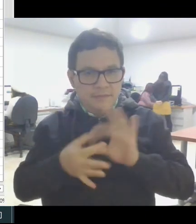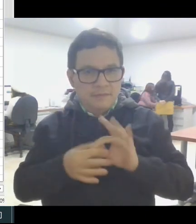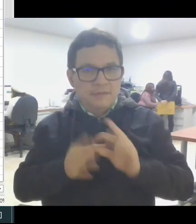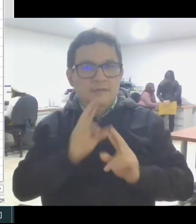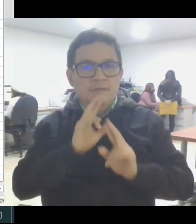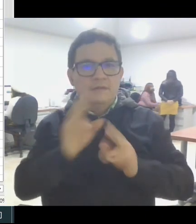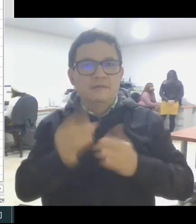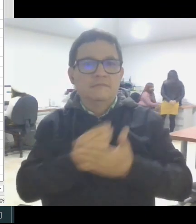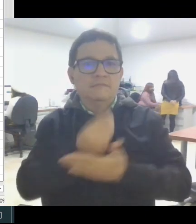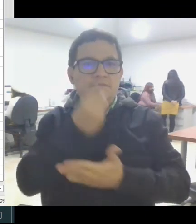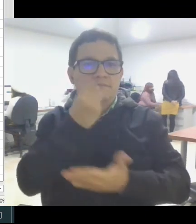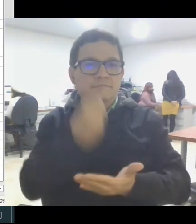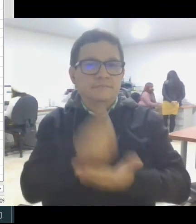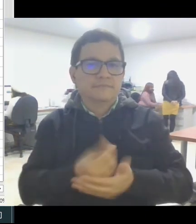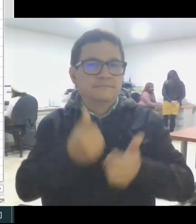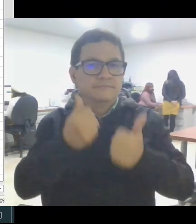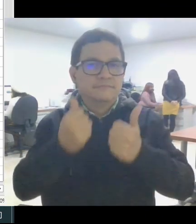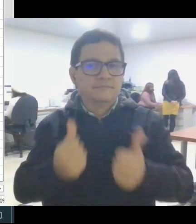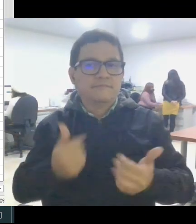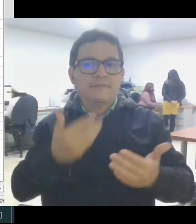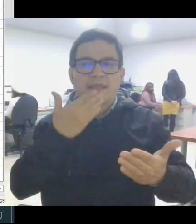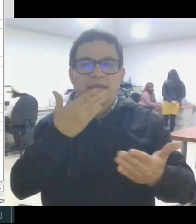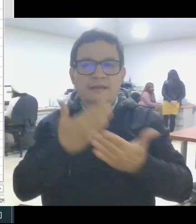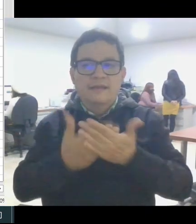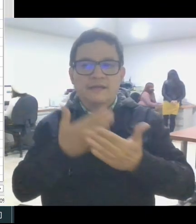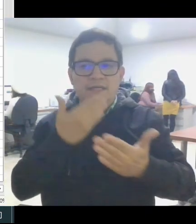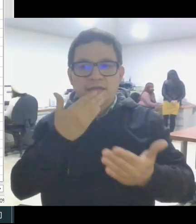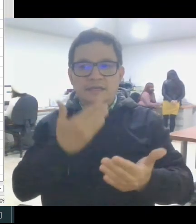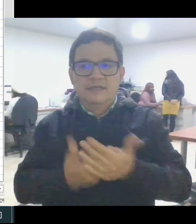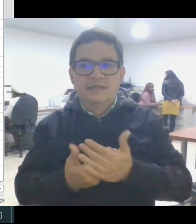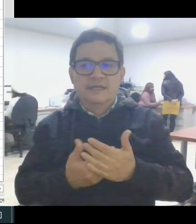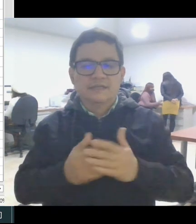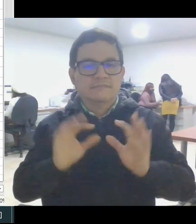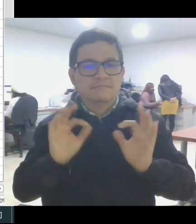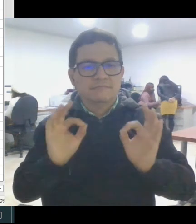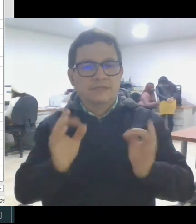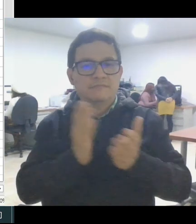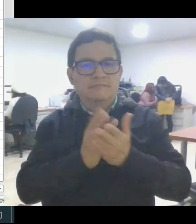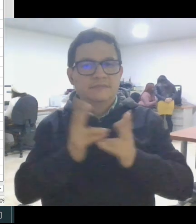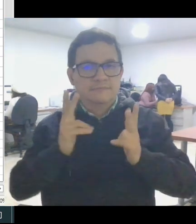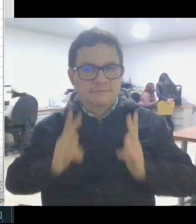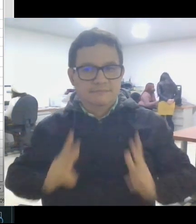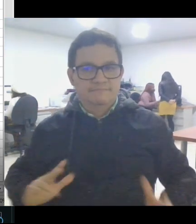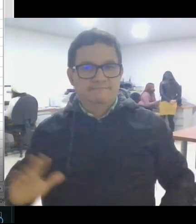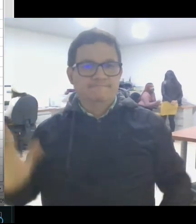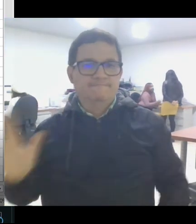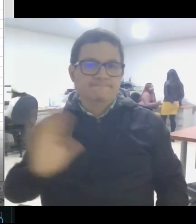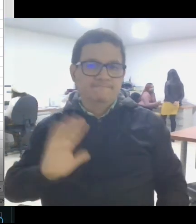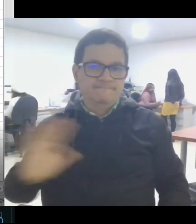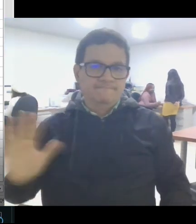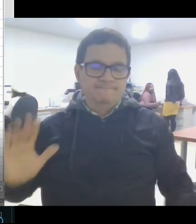nuestros resultados. Muchas gracias, estimados estudiantes.